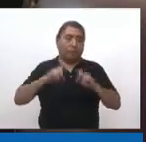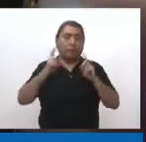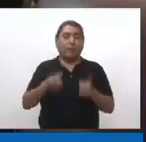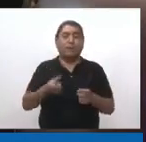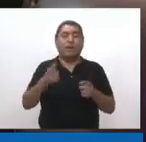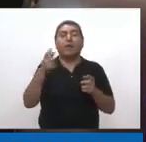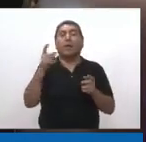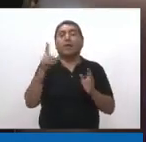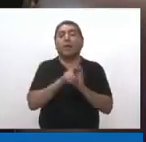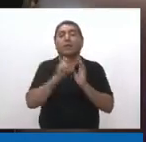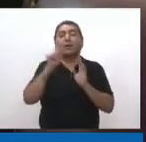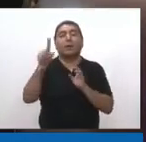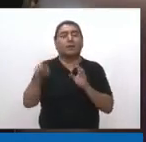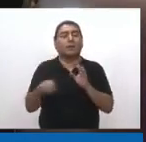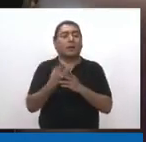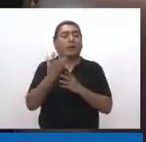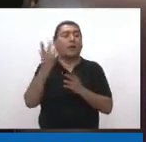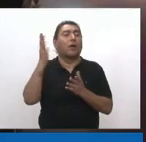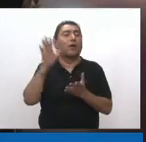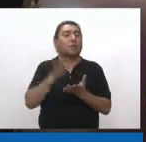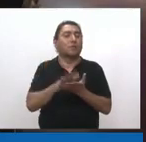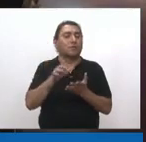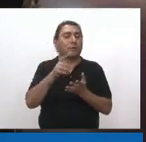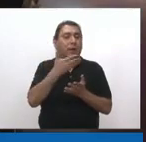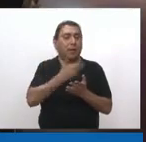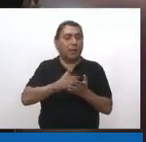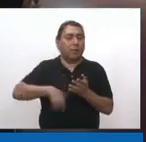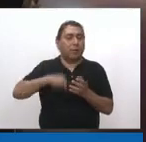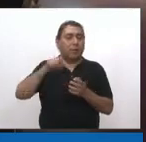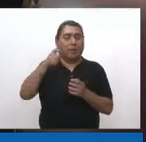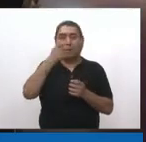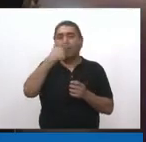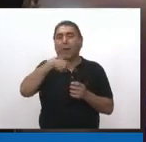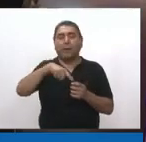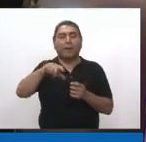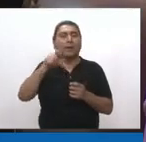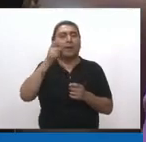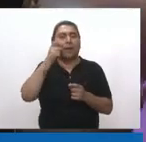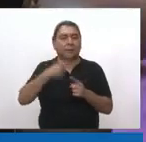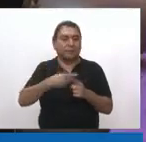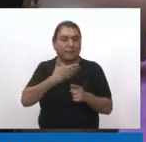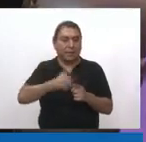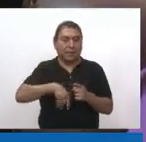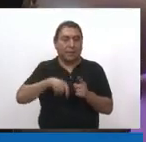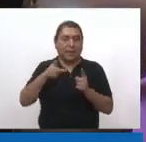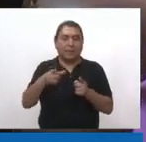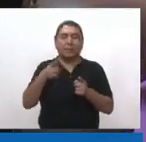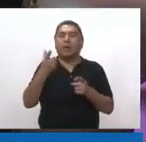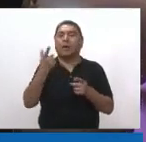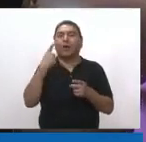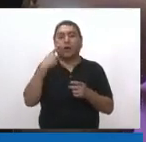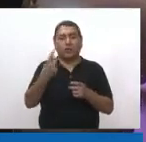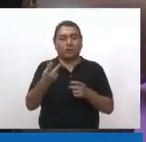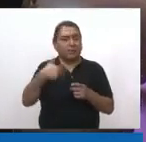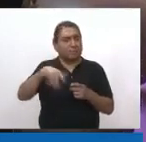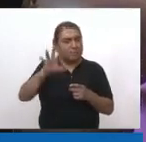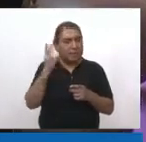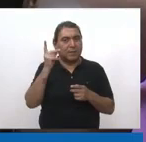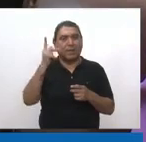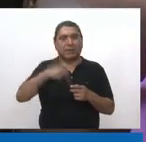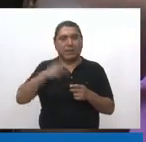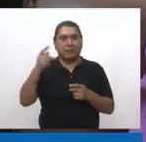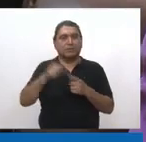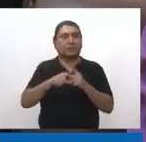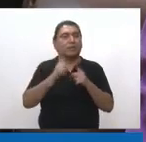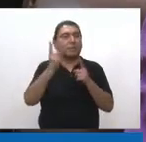Macri. De Macri solamente, bueno, los más prolijos, esto debo reconocerlo, fueron Néstor Kirchner y Cristina